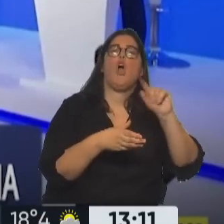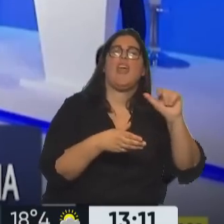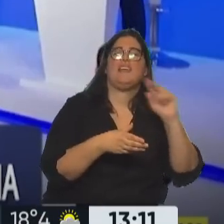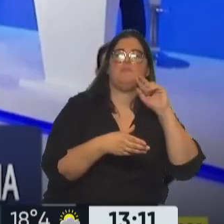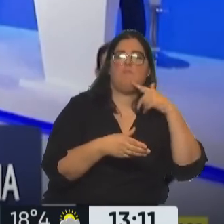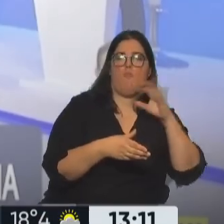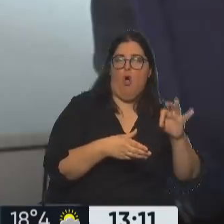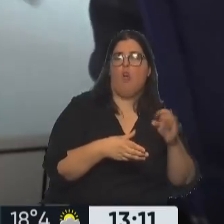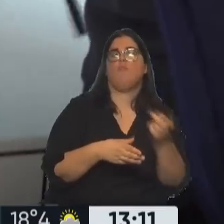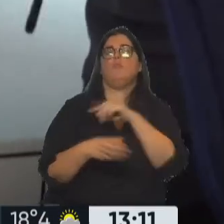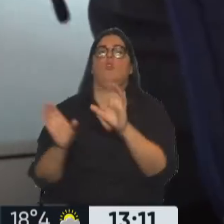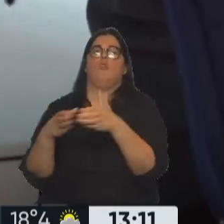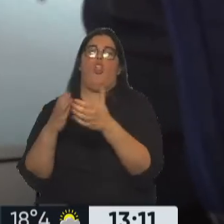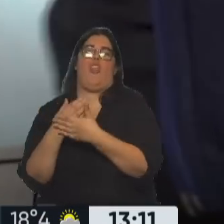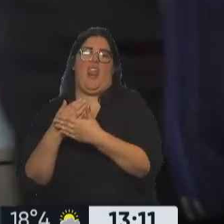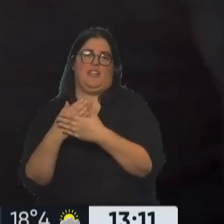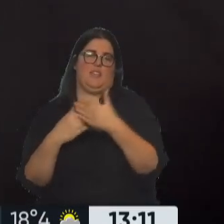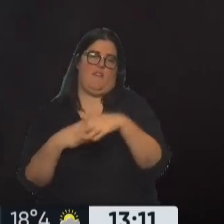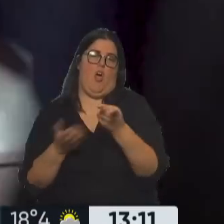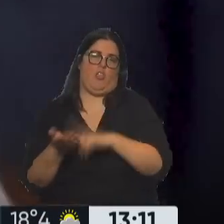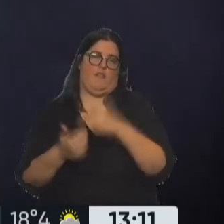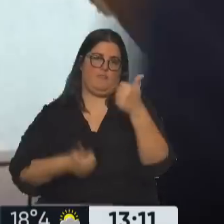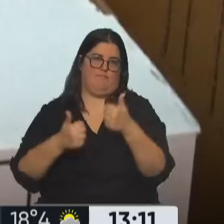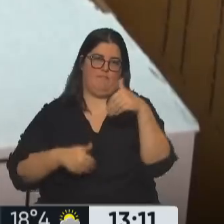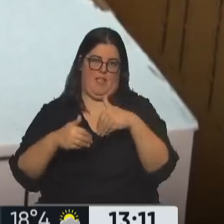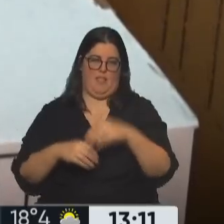de los sectores de la derecha.